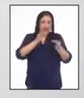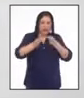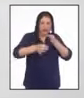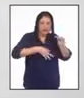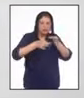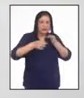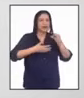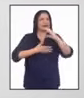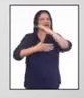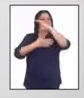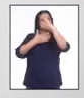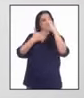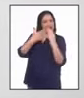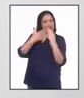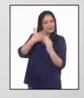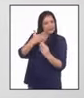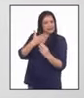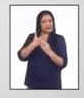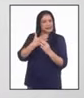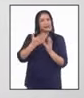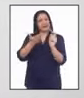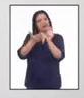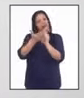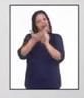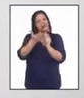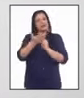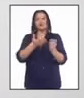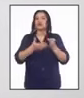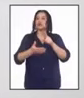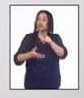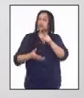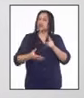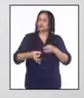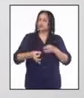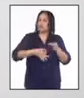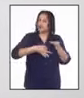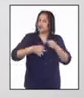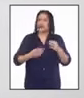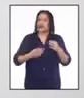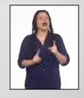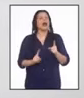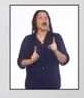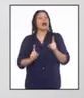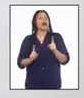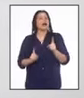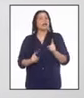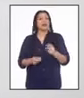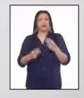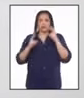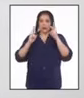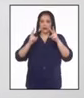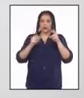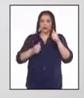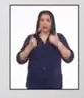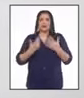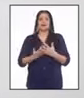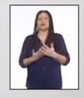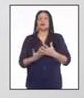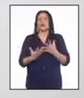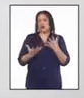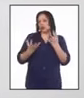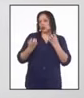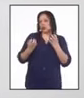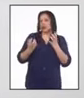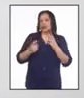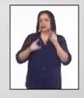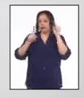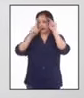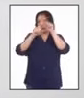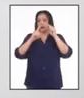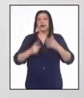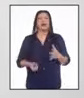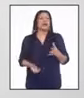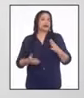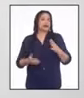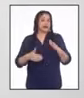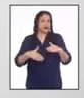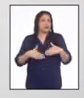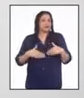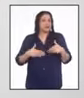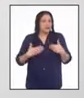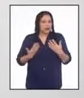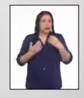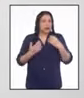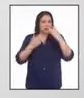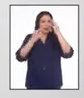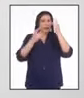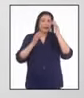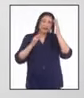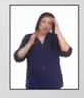las características del texto argumentativo teniendo en cuenta el nivel esperado. Y para que nos vayamos